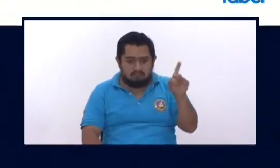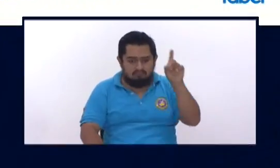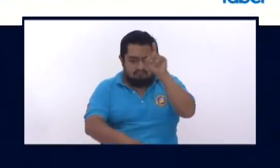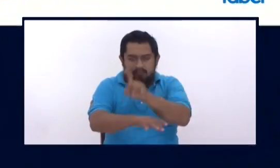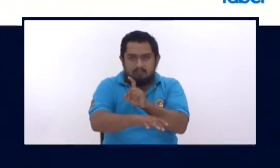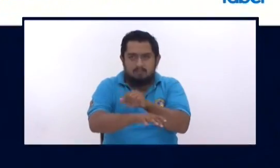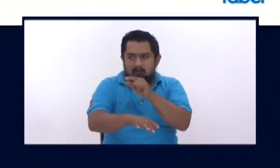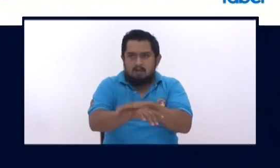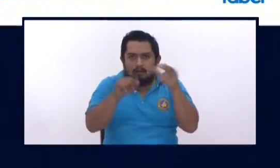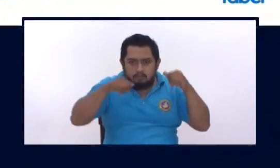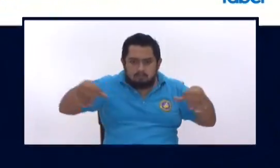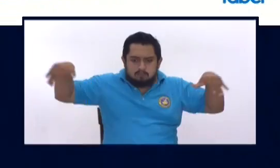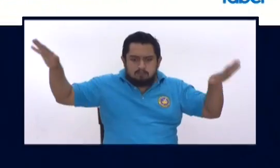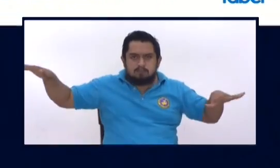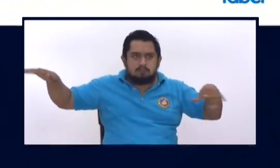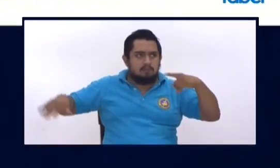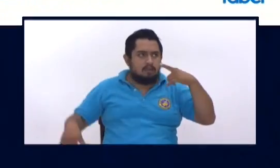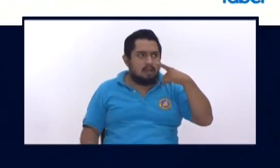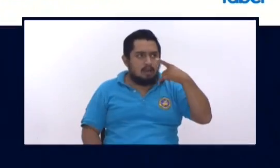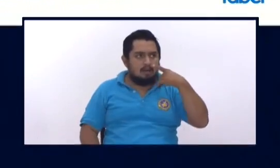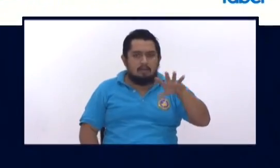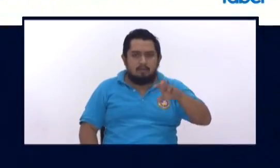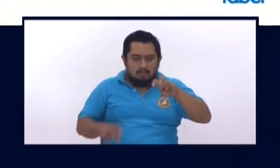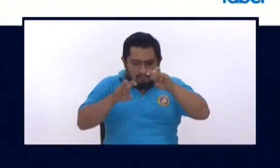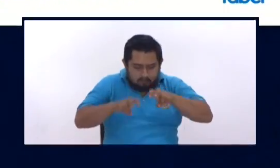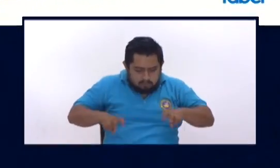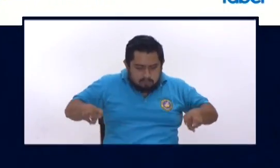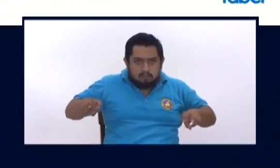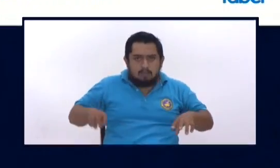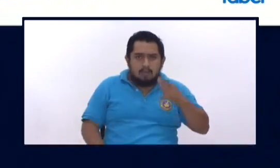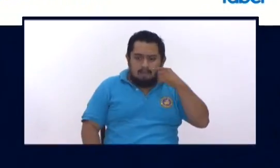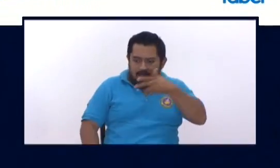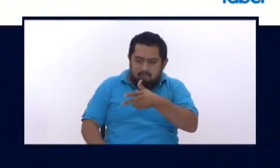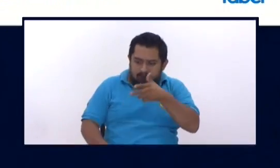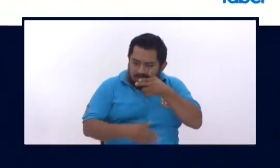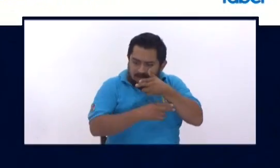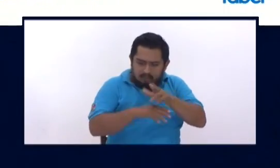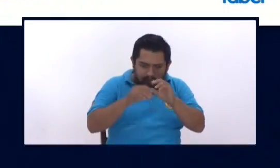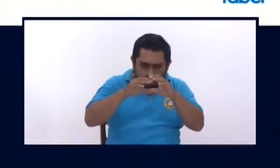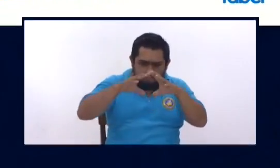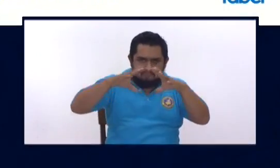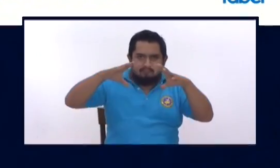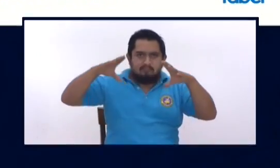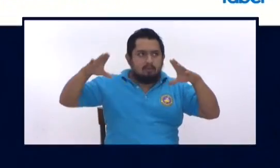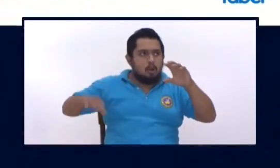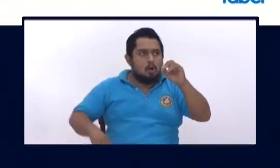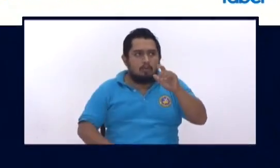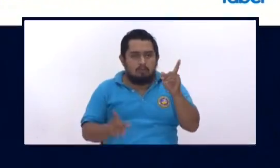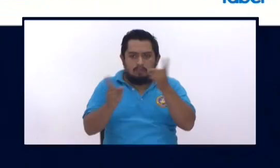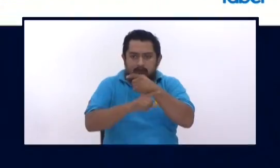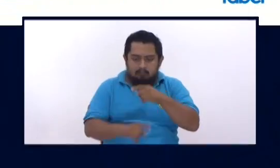abre sus alas quiero que vea las sillas acá desde la capilla no sé si la toma armando se puede abrir un poco o cambiamos de cámara